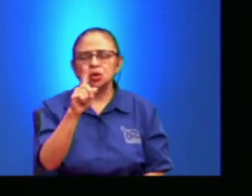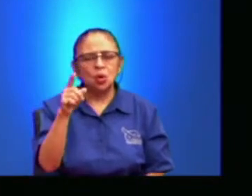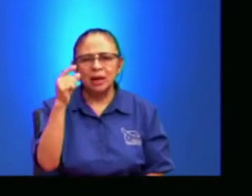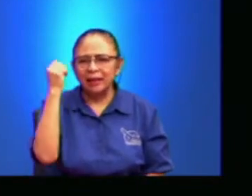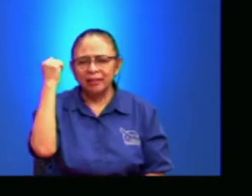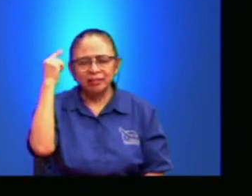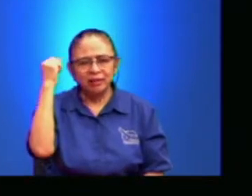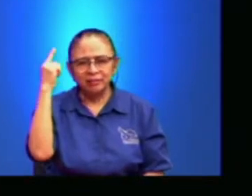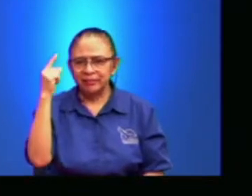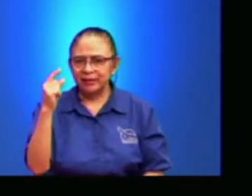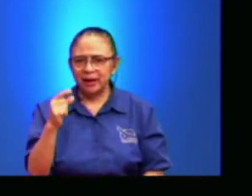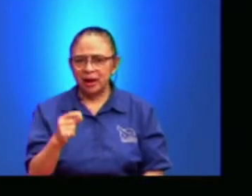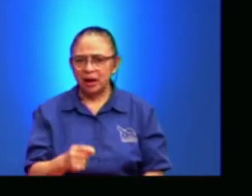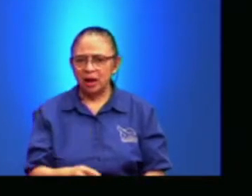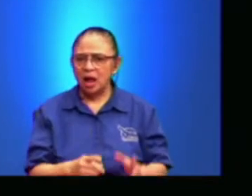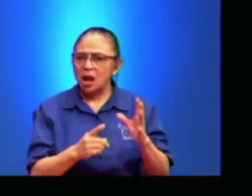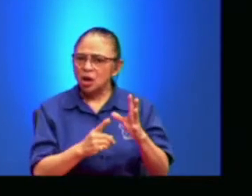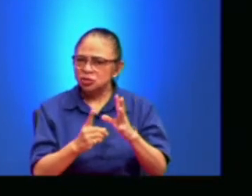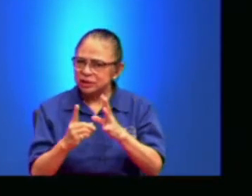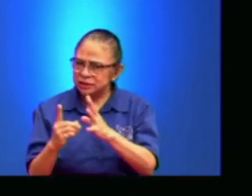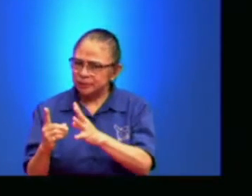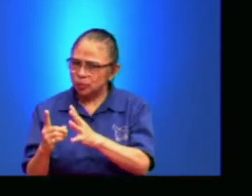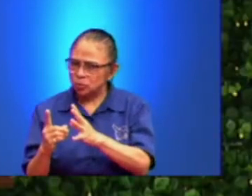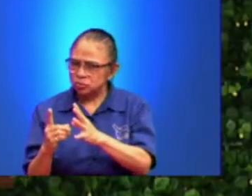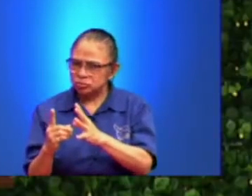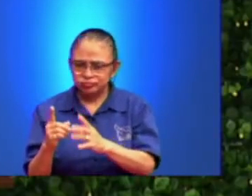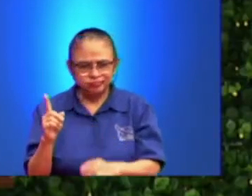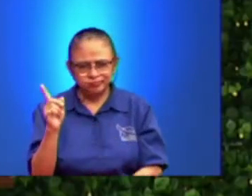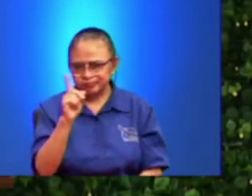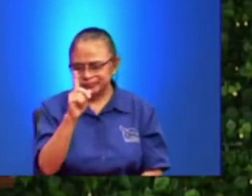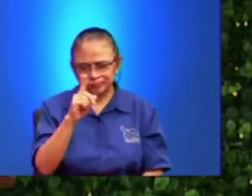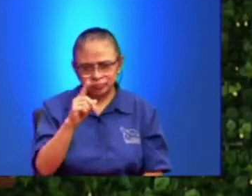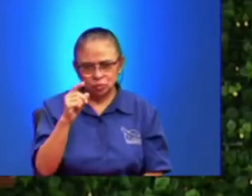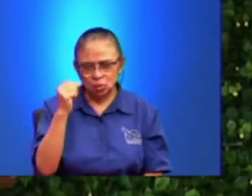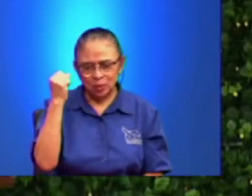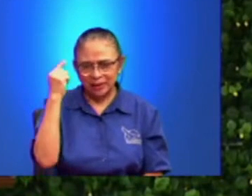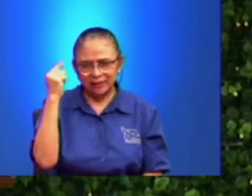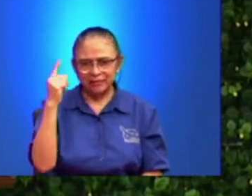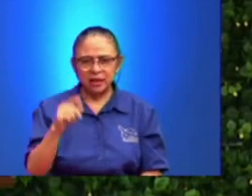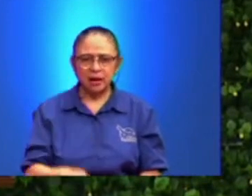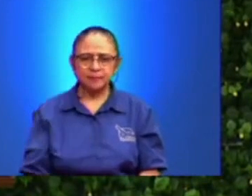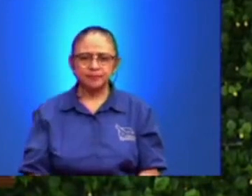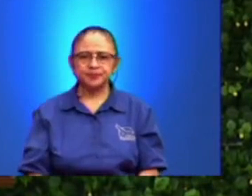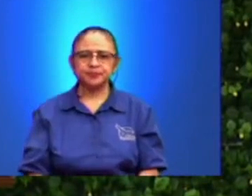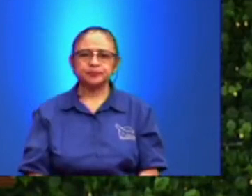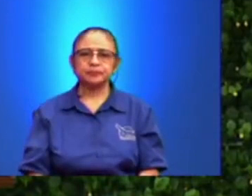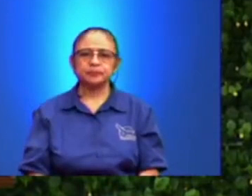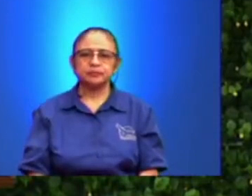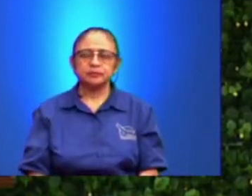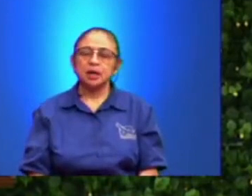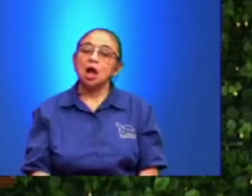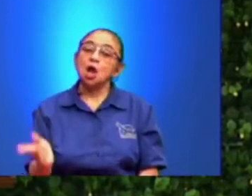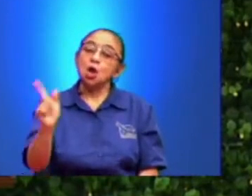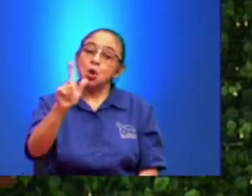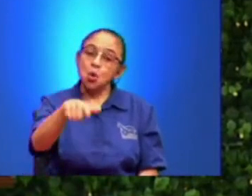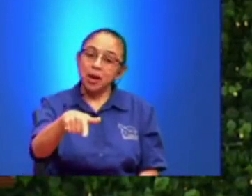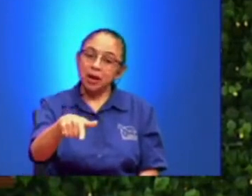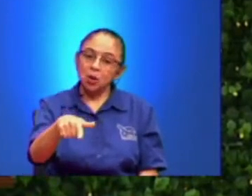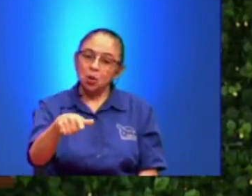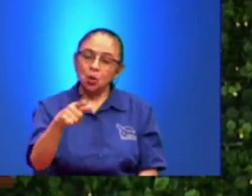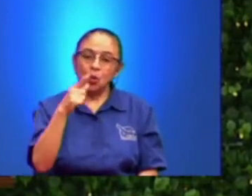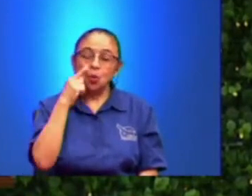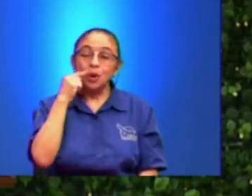dice el águila que tenía su mente serra cómo es posible que se va a morir no algo más que nos quiere decir luego cuando el señor